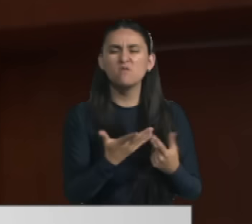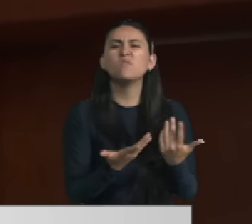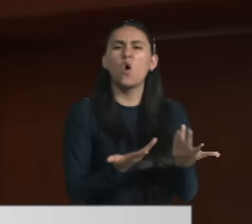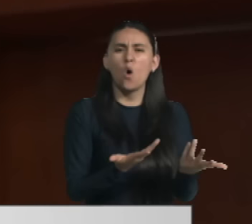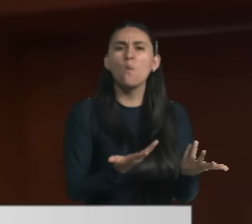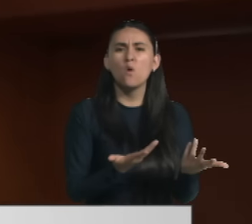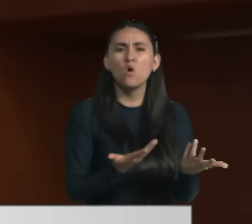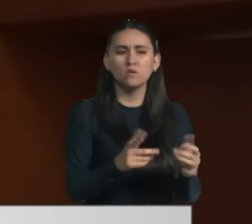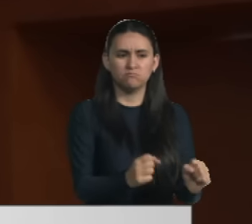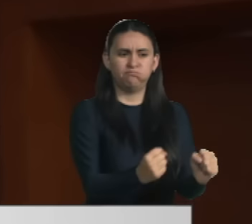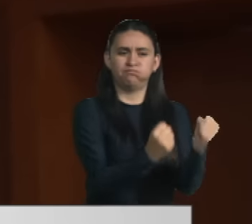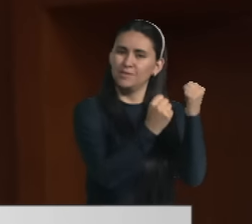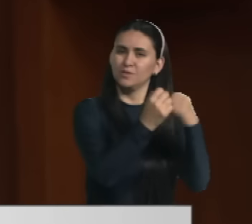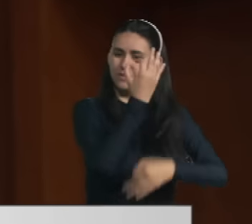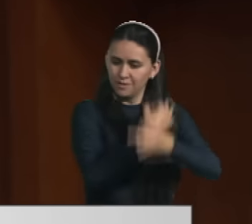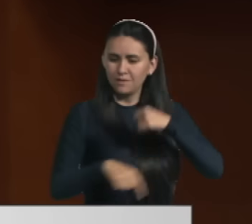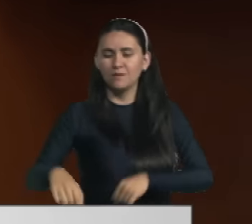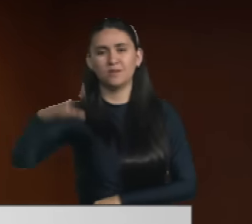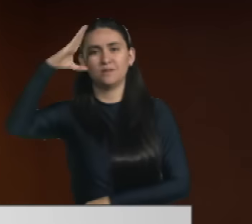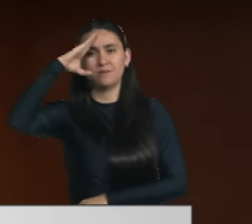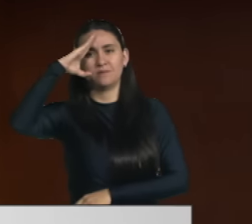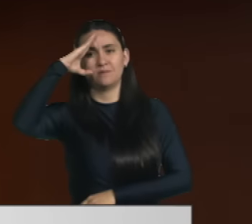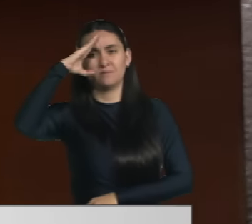se fortalece nuestra fuerza pública.